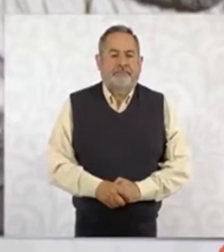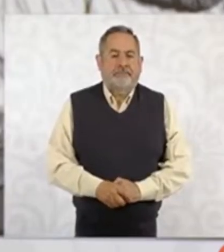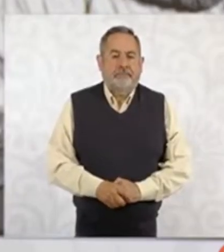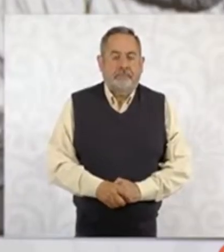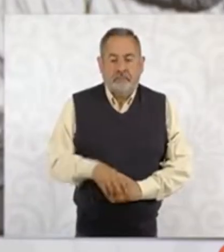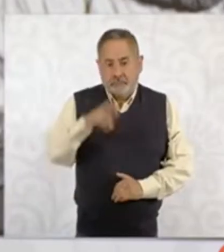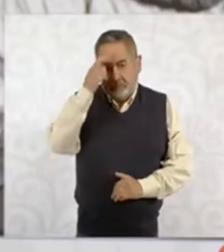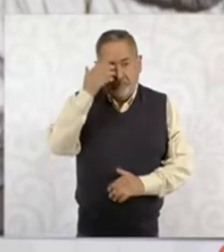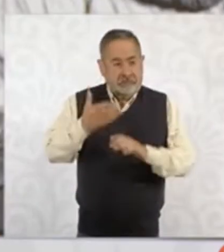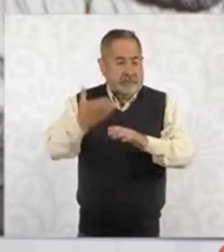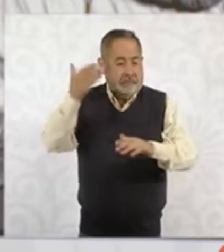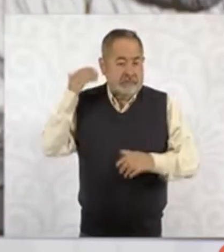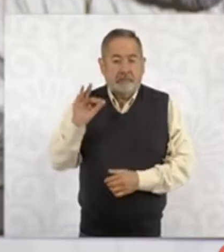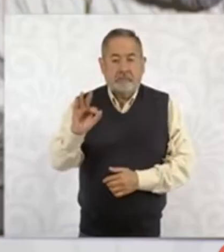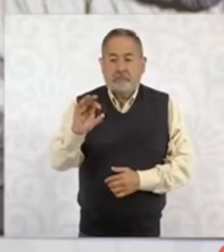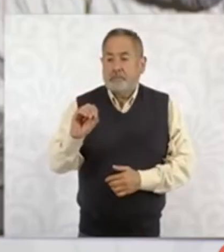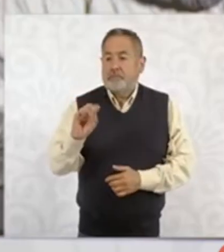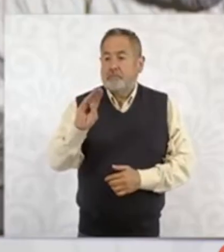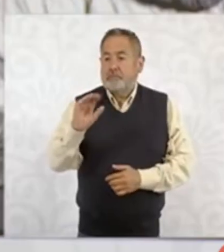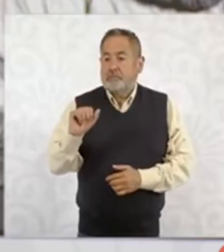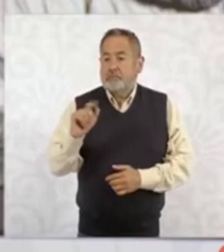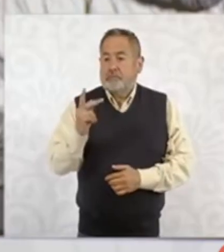el FOBAPROA,